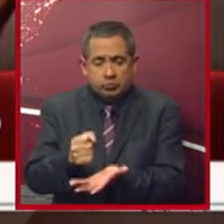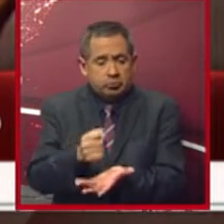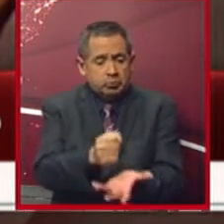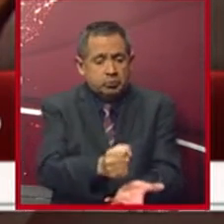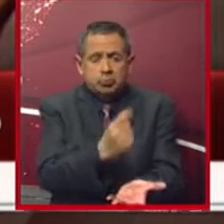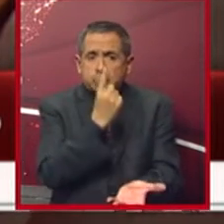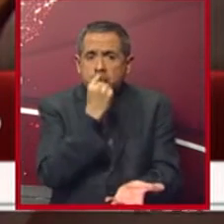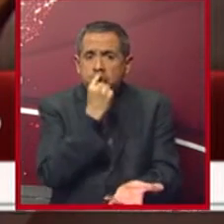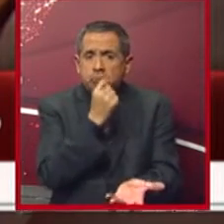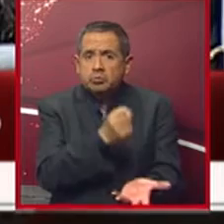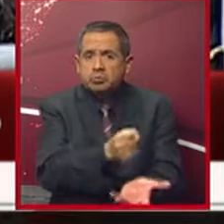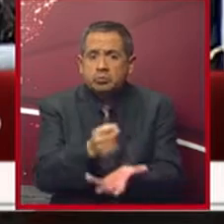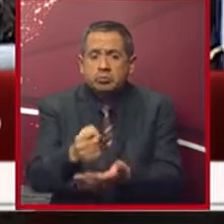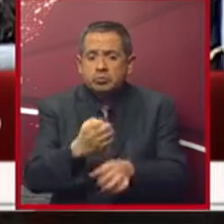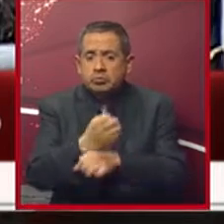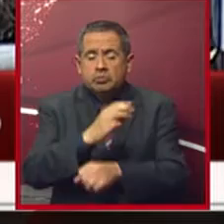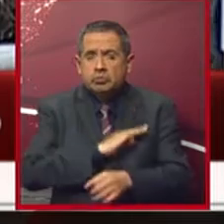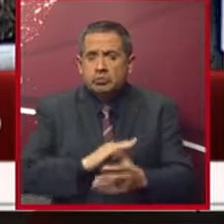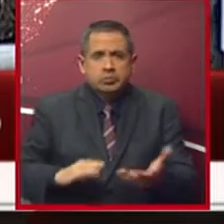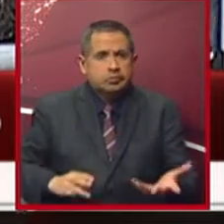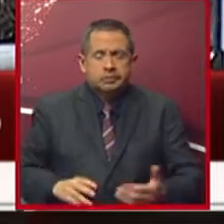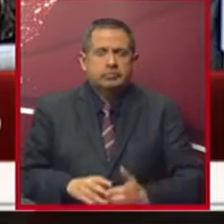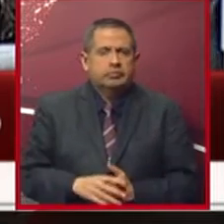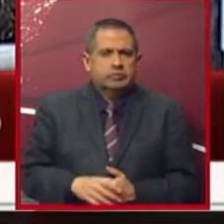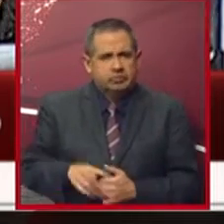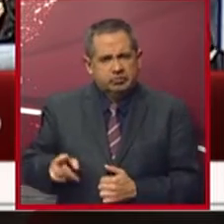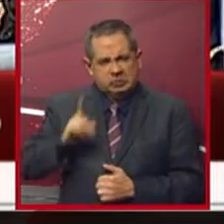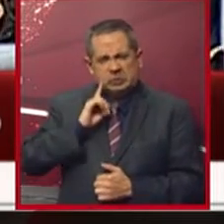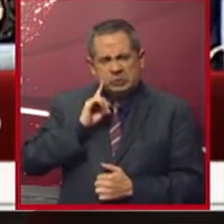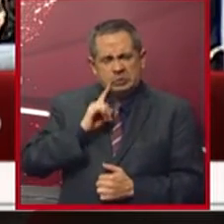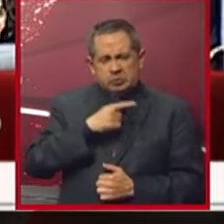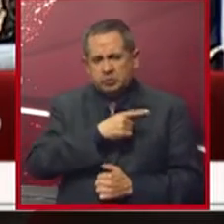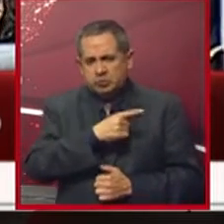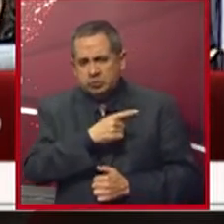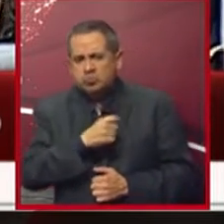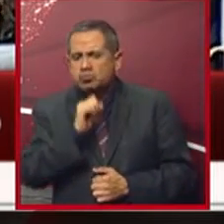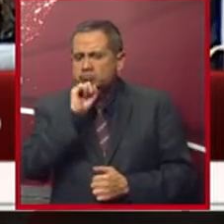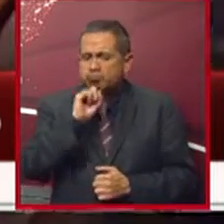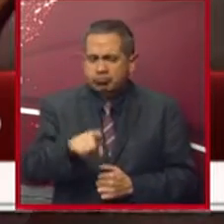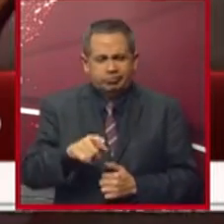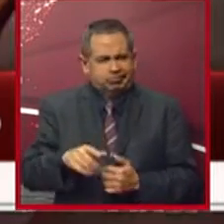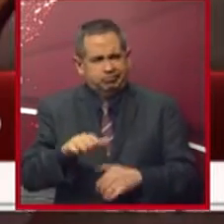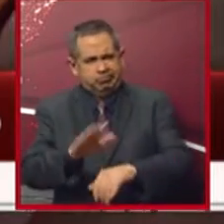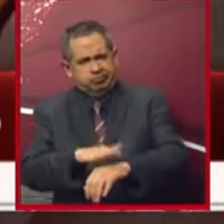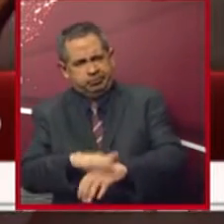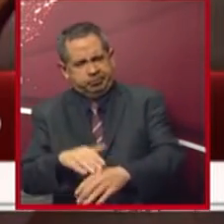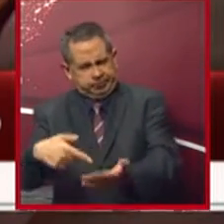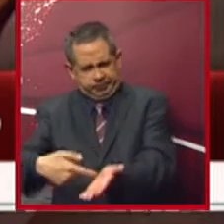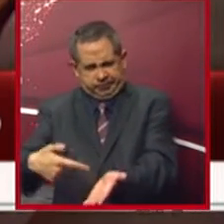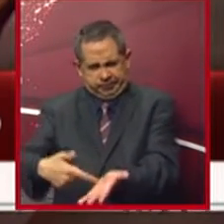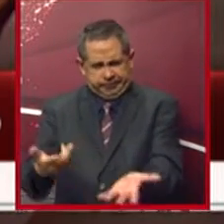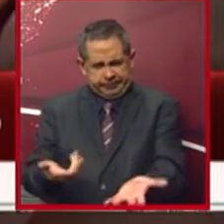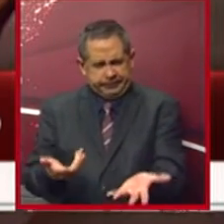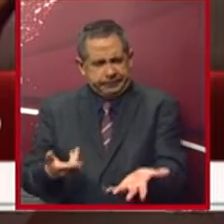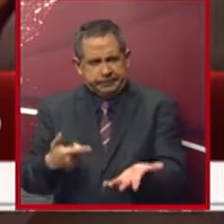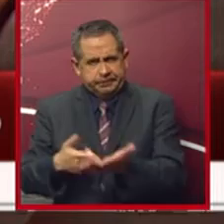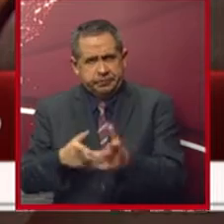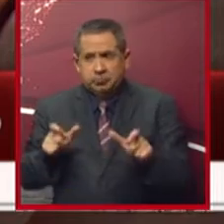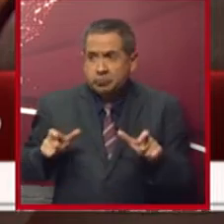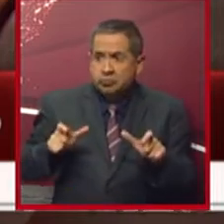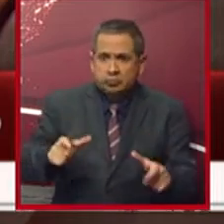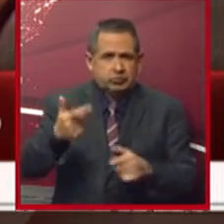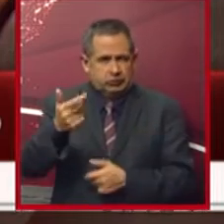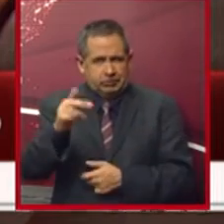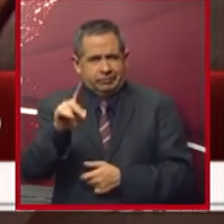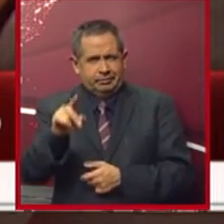y municipales. María Morera cuestionó el hecho de que se aseguró que con el dictamen en materia de Guardia Nacional se